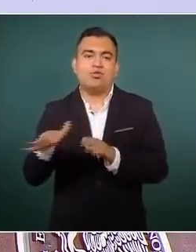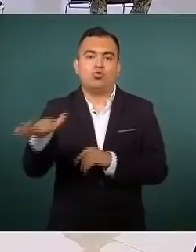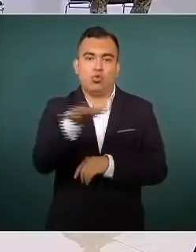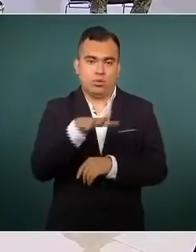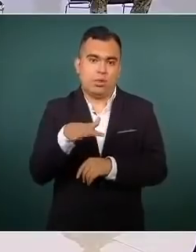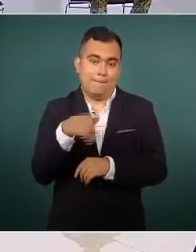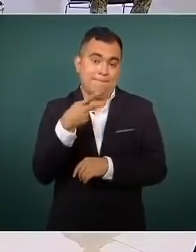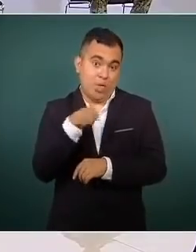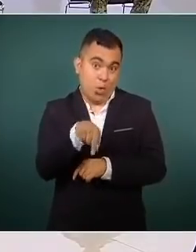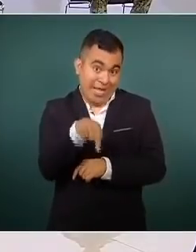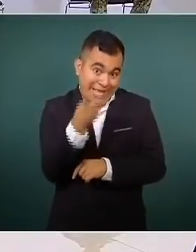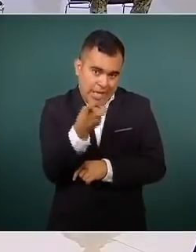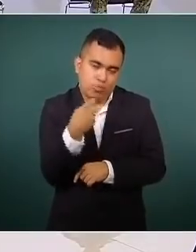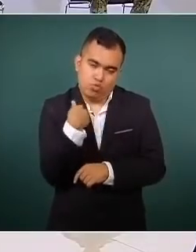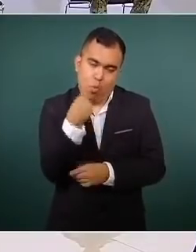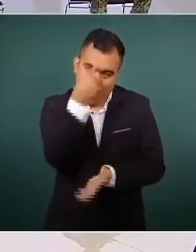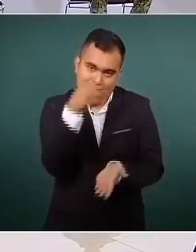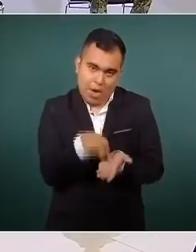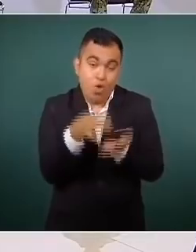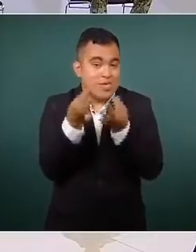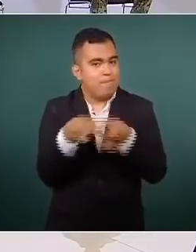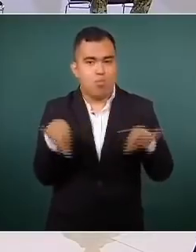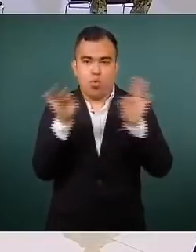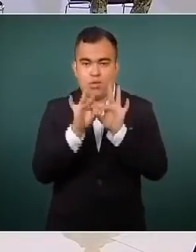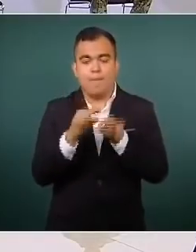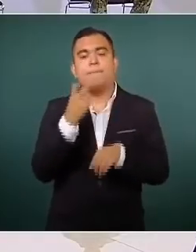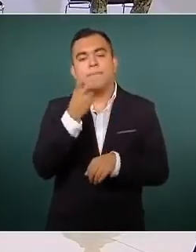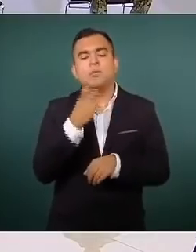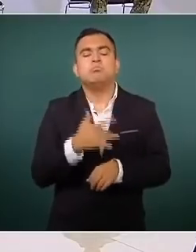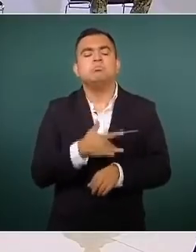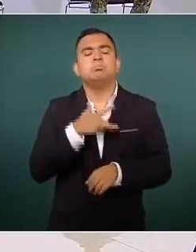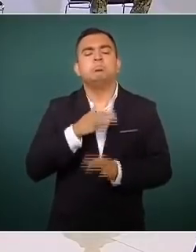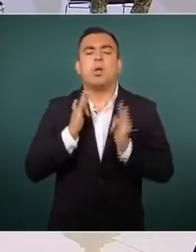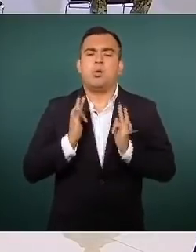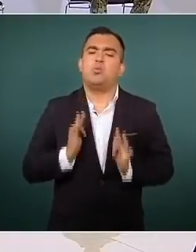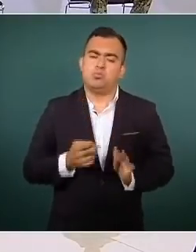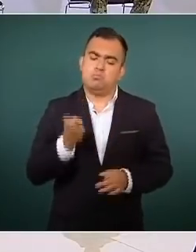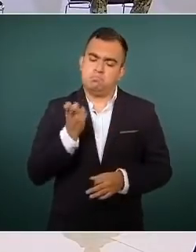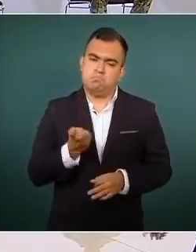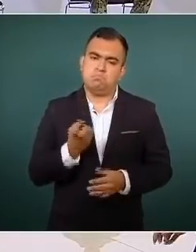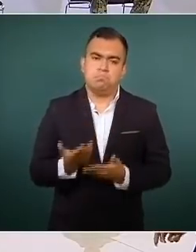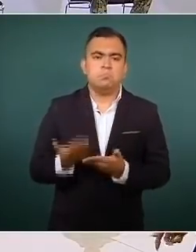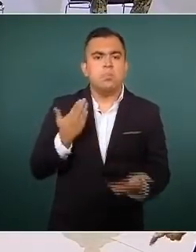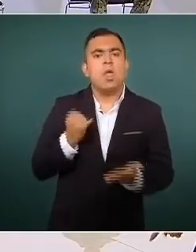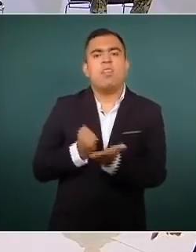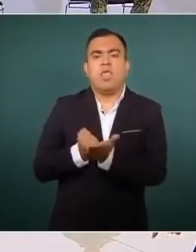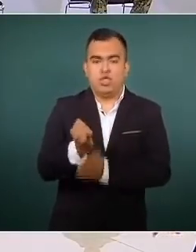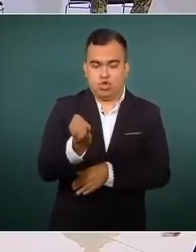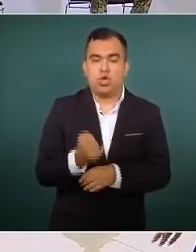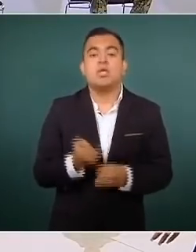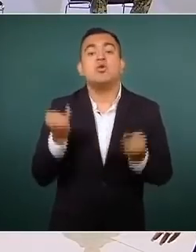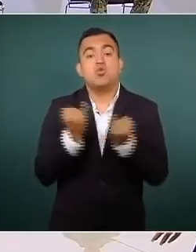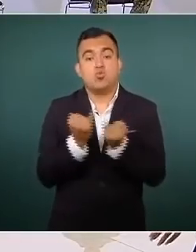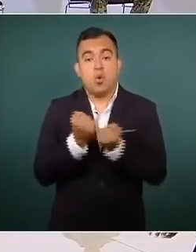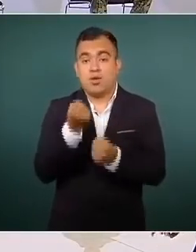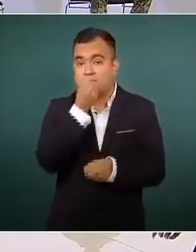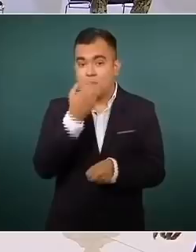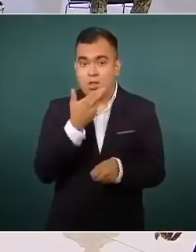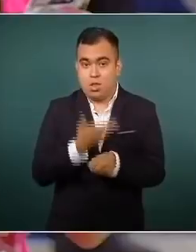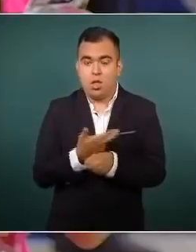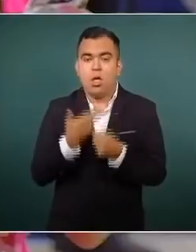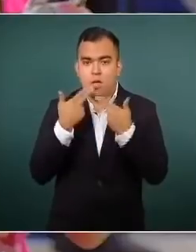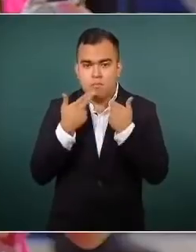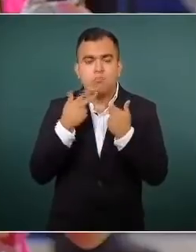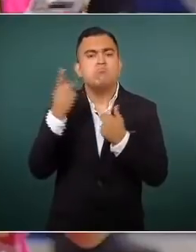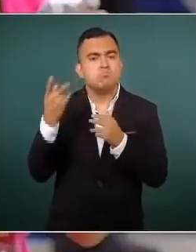prioritarios. Y en ese sentido estamos muy tranquilos con la decisión tomada. Y quiero además decir que la Secretaría de Hacienda ha acompañado el proceso